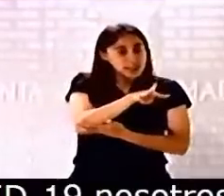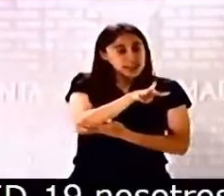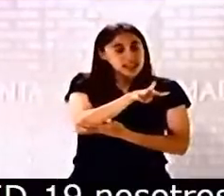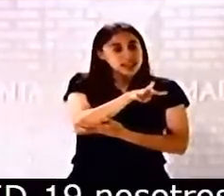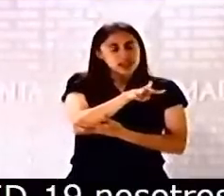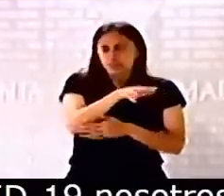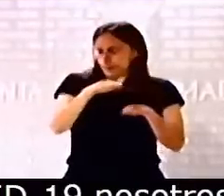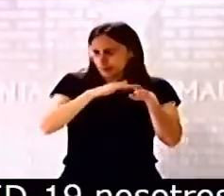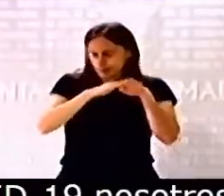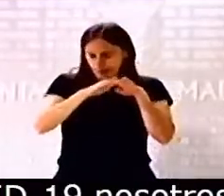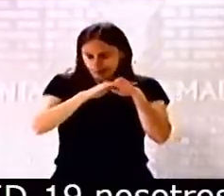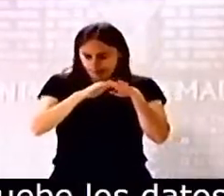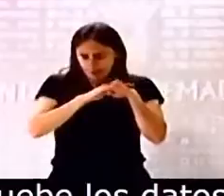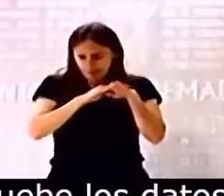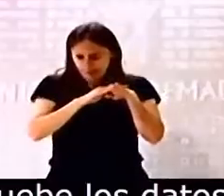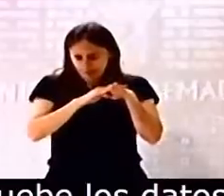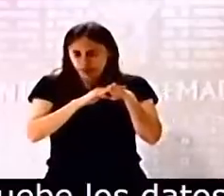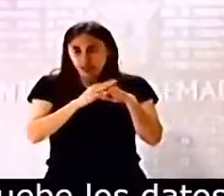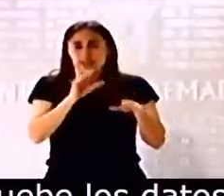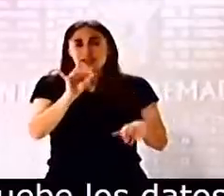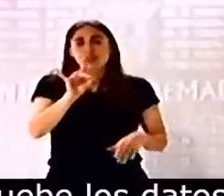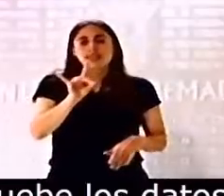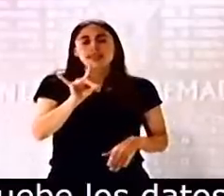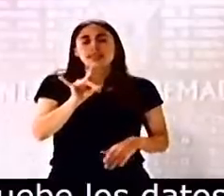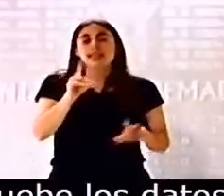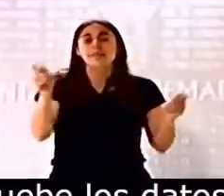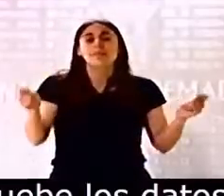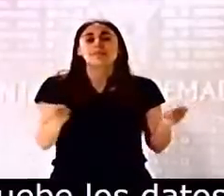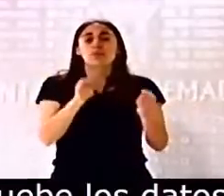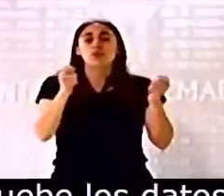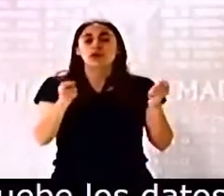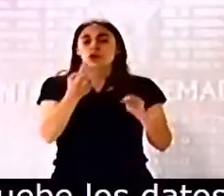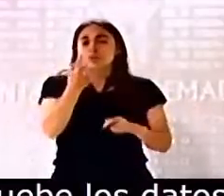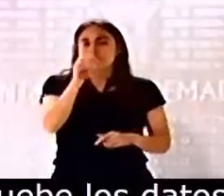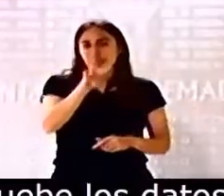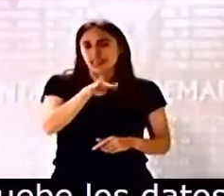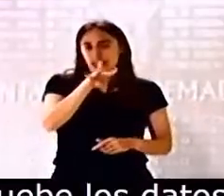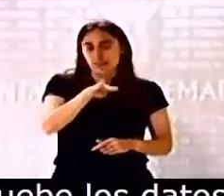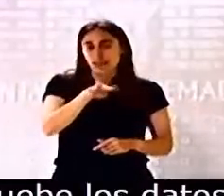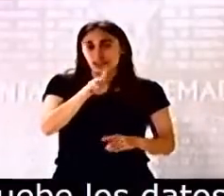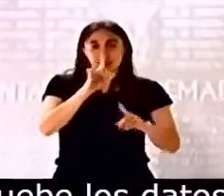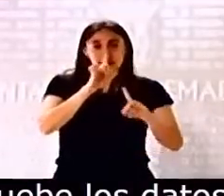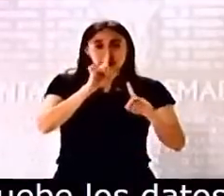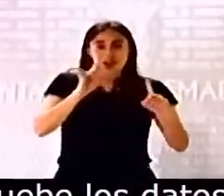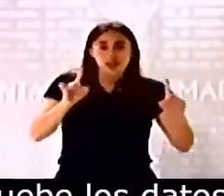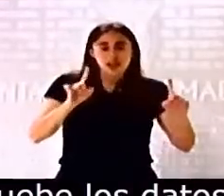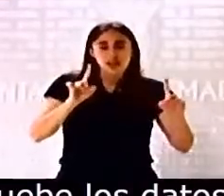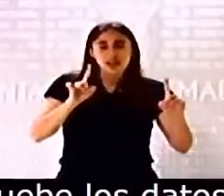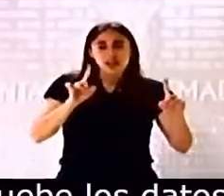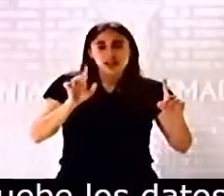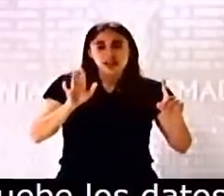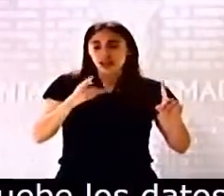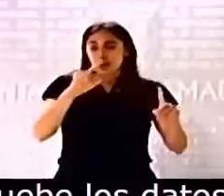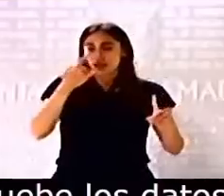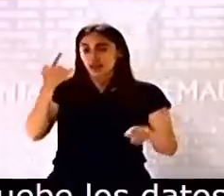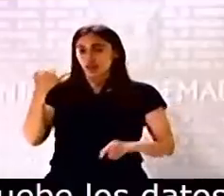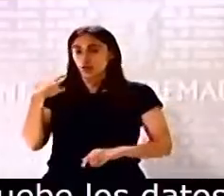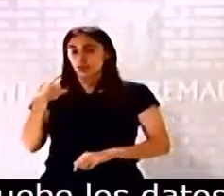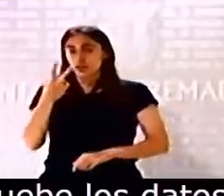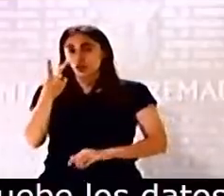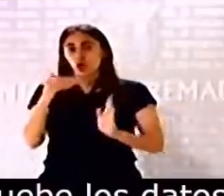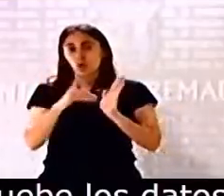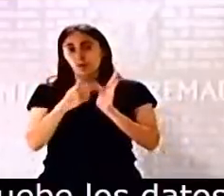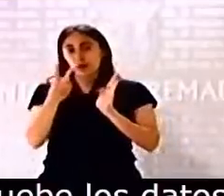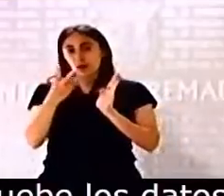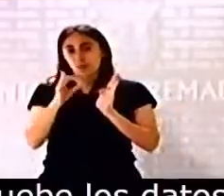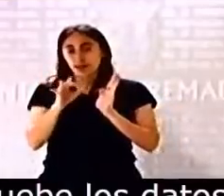de cuando se hicieron públicos en el primer trimestre de este año con respecto a lo que ocurrió en el año 2020, que